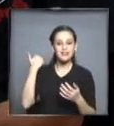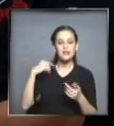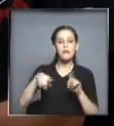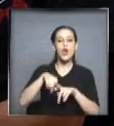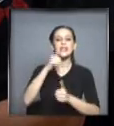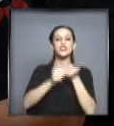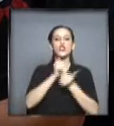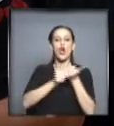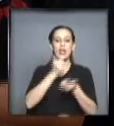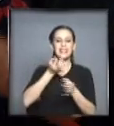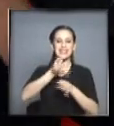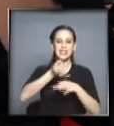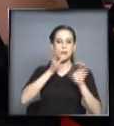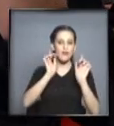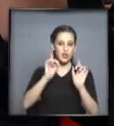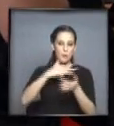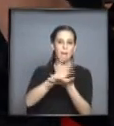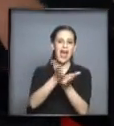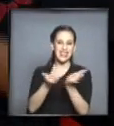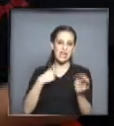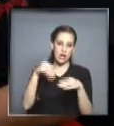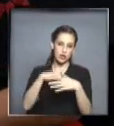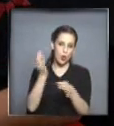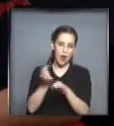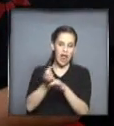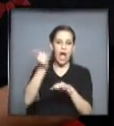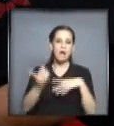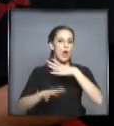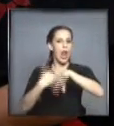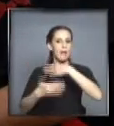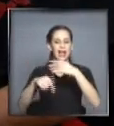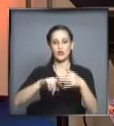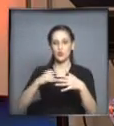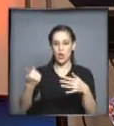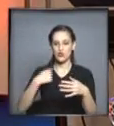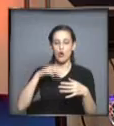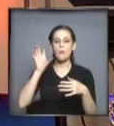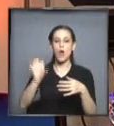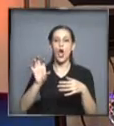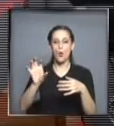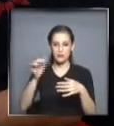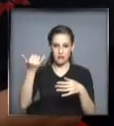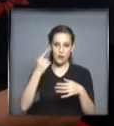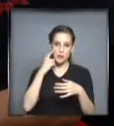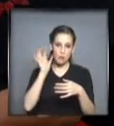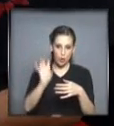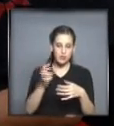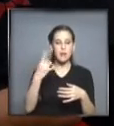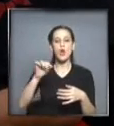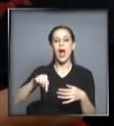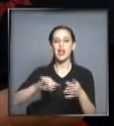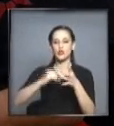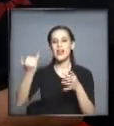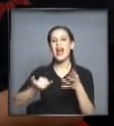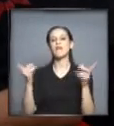de historia, una materia que... Está un poco de polémica acá en la ciudad. Yo soy de la provincia, igual de conurbano, pero sé que acá en la ciudad está trayendo